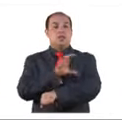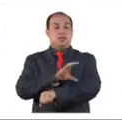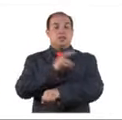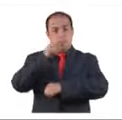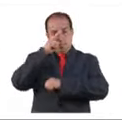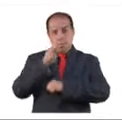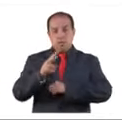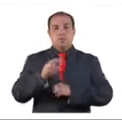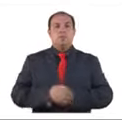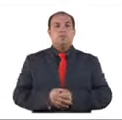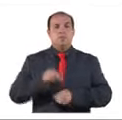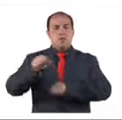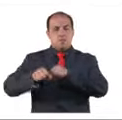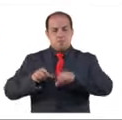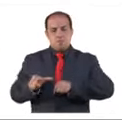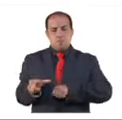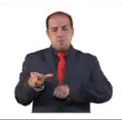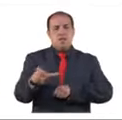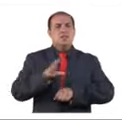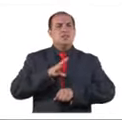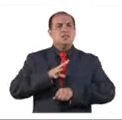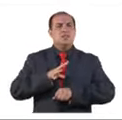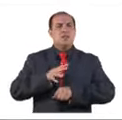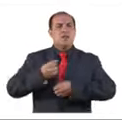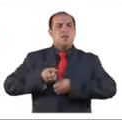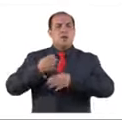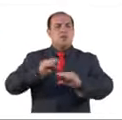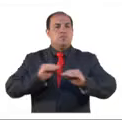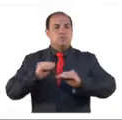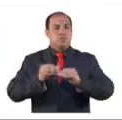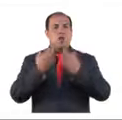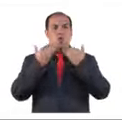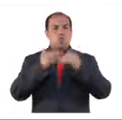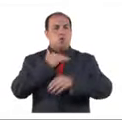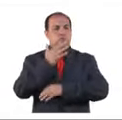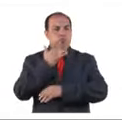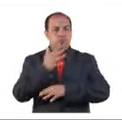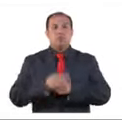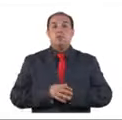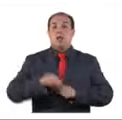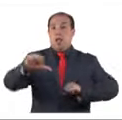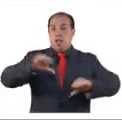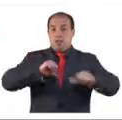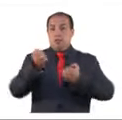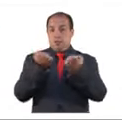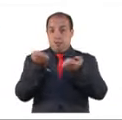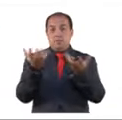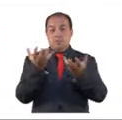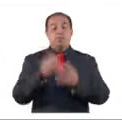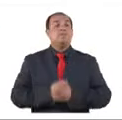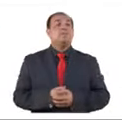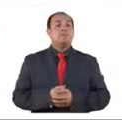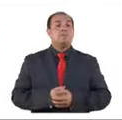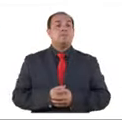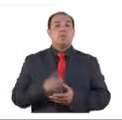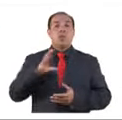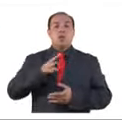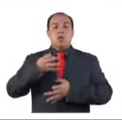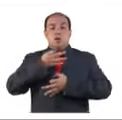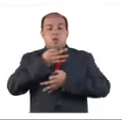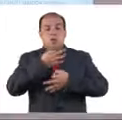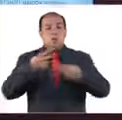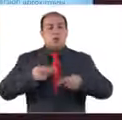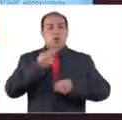de brindar una opción de movilidad no contaminante, una opción de movilidad activa, y lo que hacen las ciclovías es que atraen a nuevos